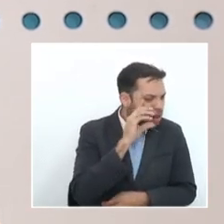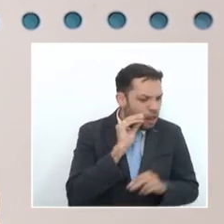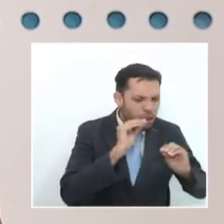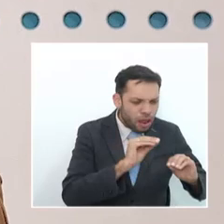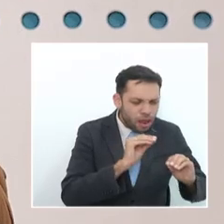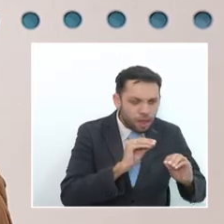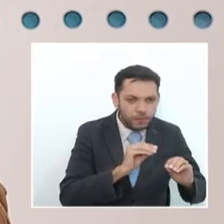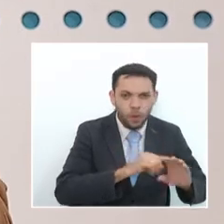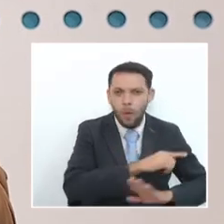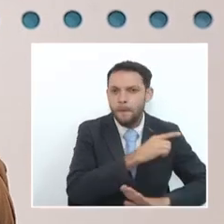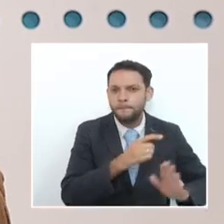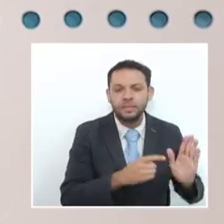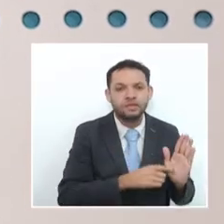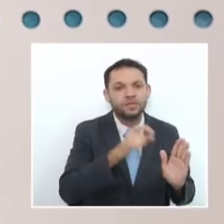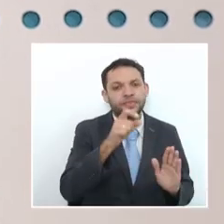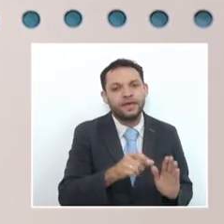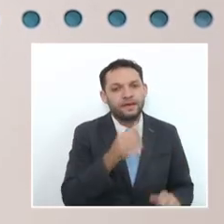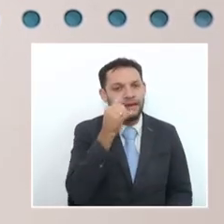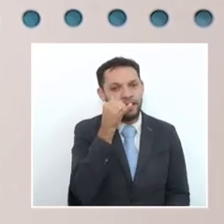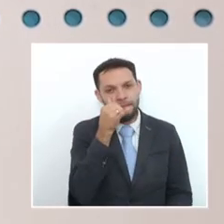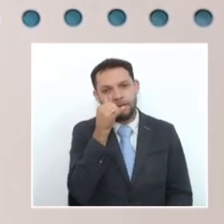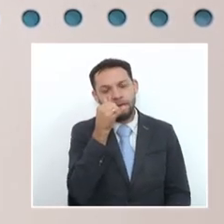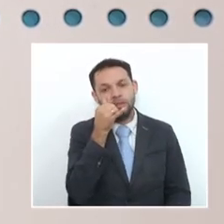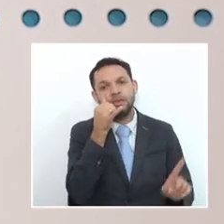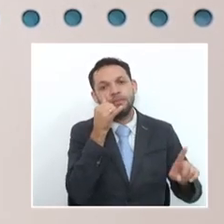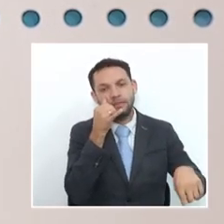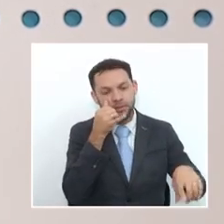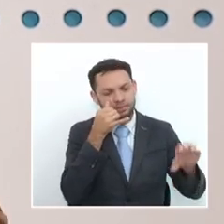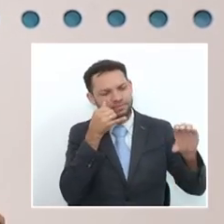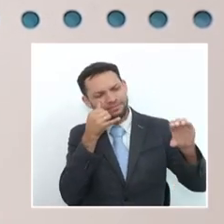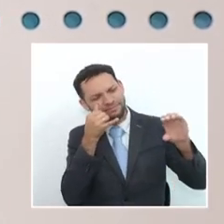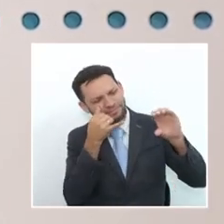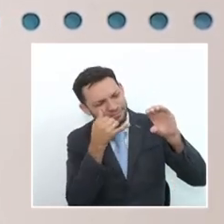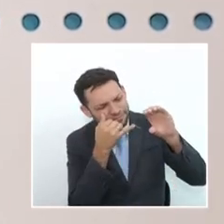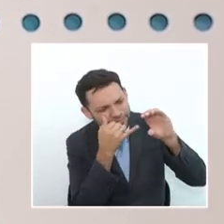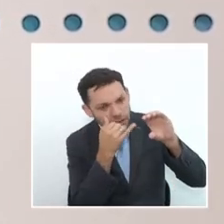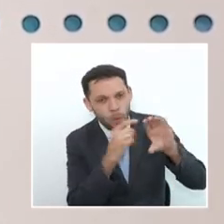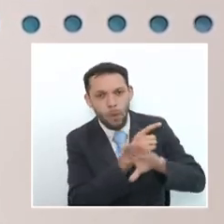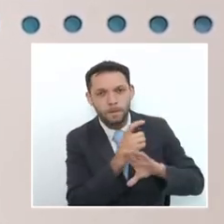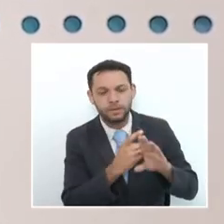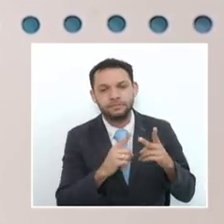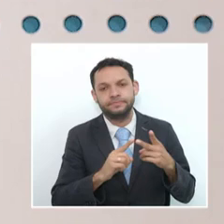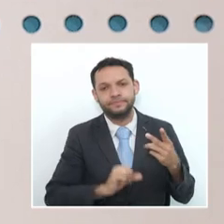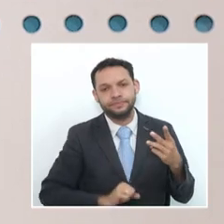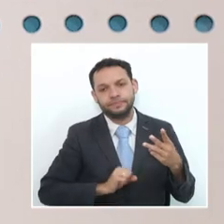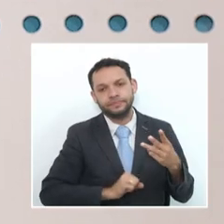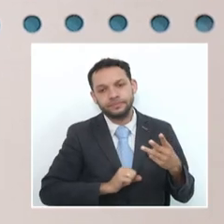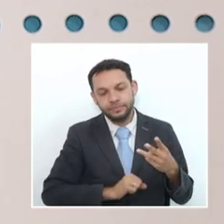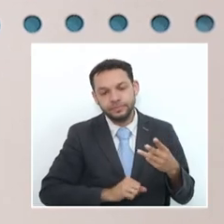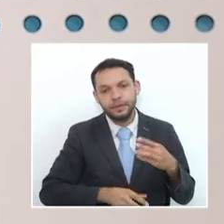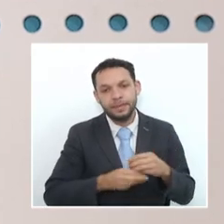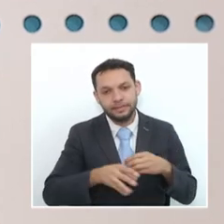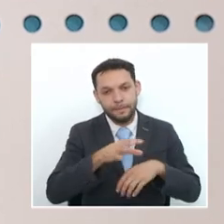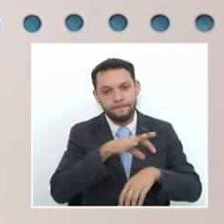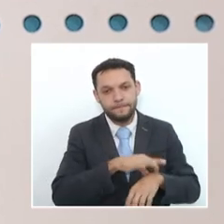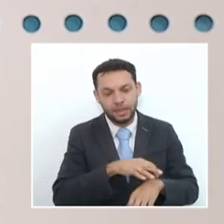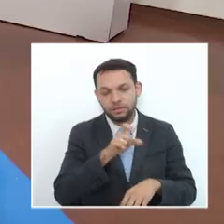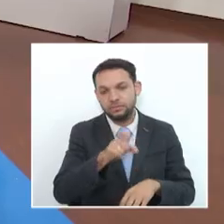es citología, colposcopia, ecografía transvaginal, examen de seno y cita ginecológica. Y eso es lo que se merece una